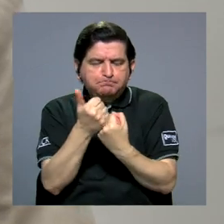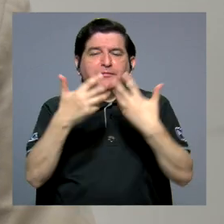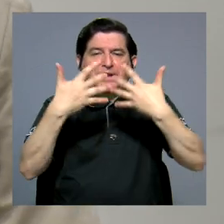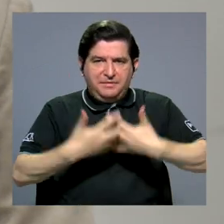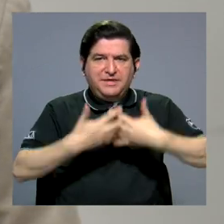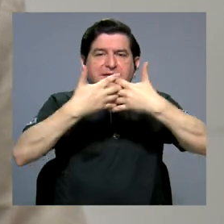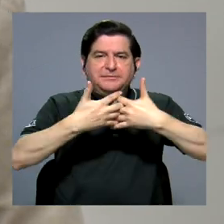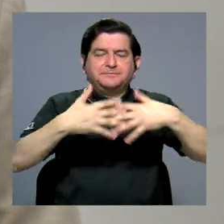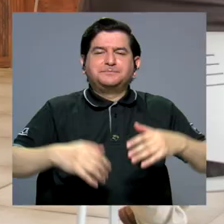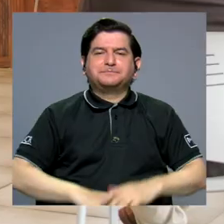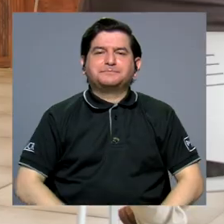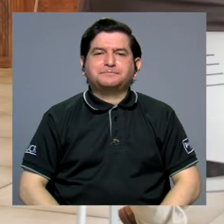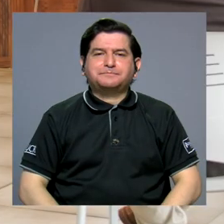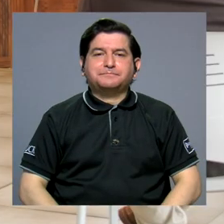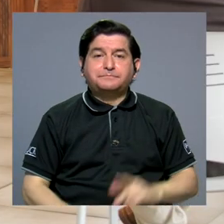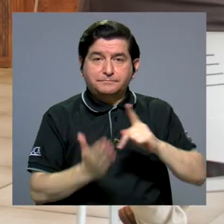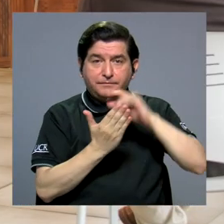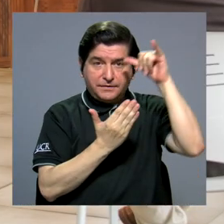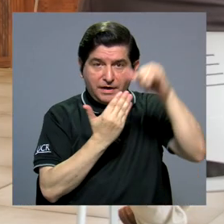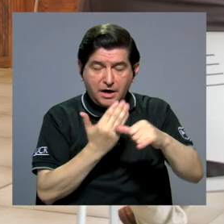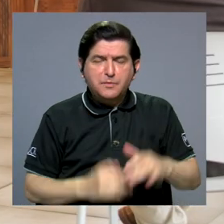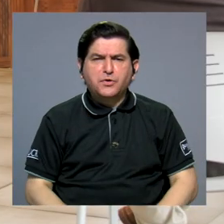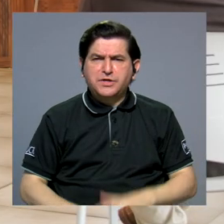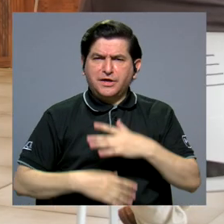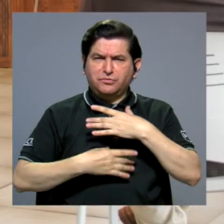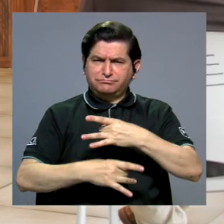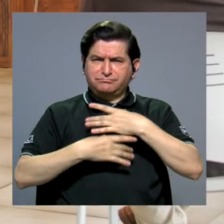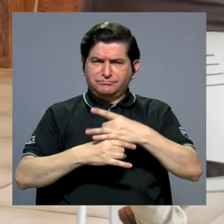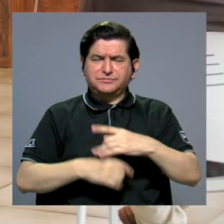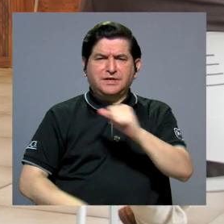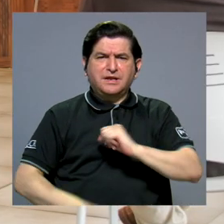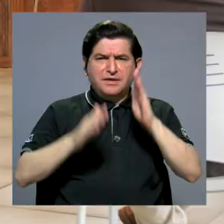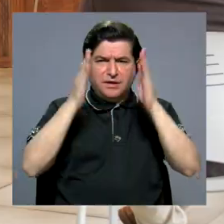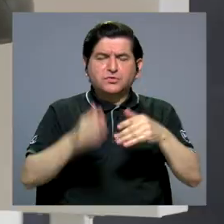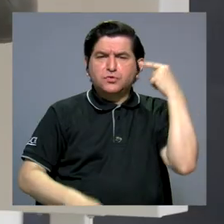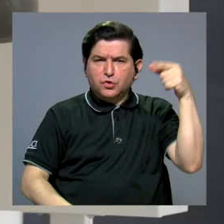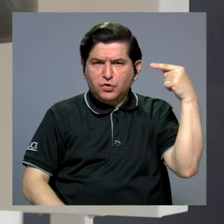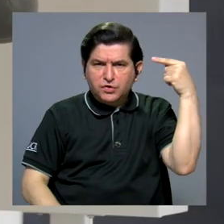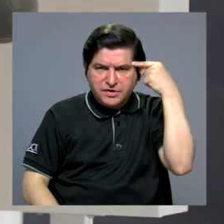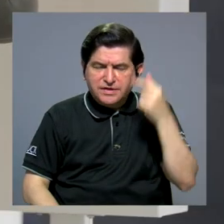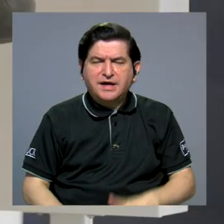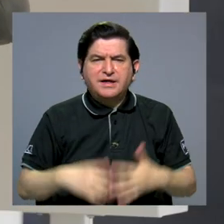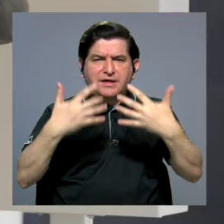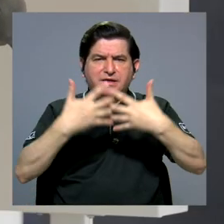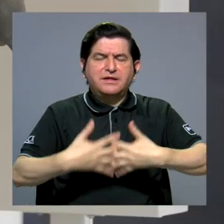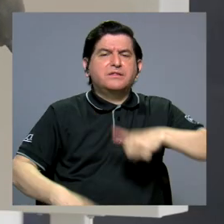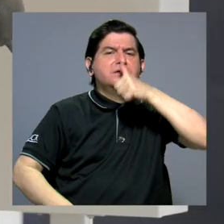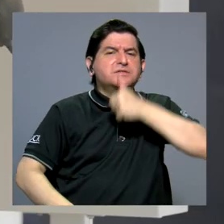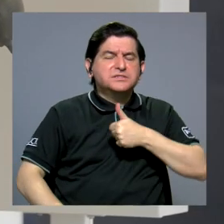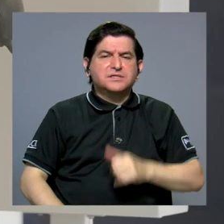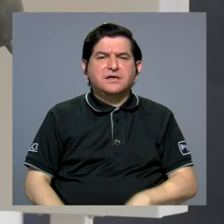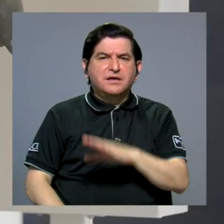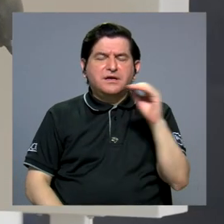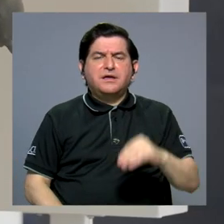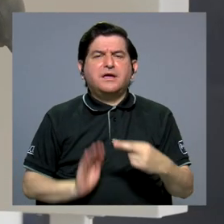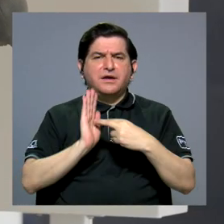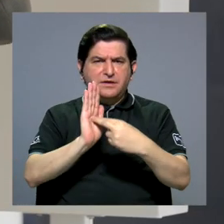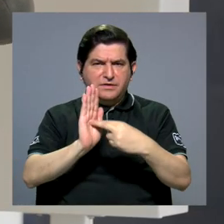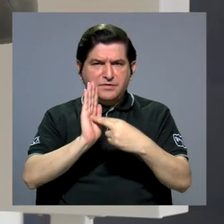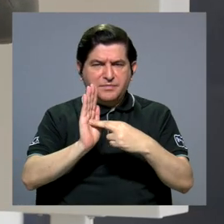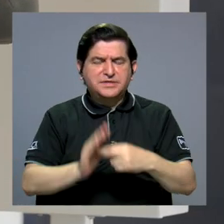soportar una máquina de estas. El proyecto atrajo la atención de autoridades del gobierno, la empresa privada y de